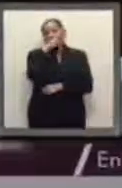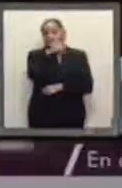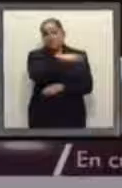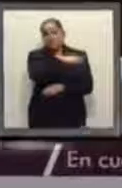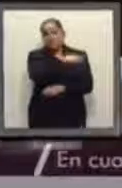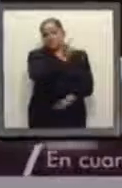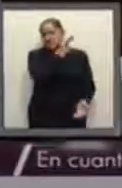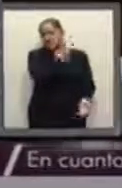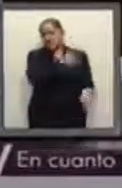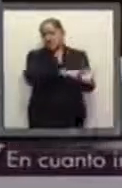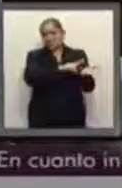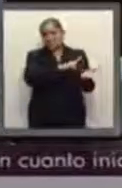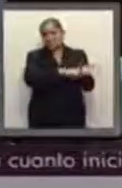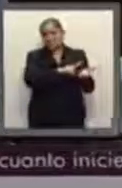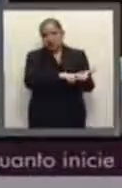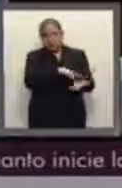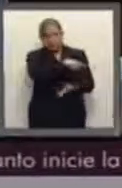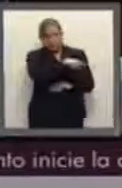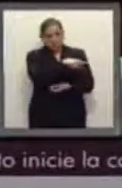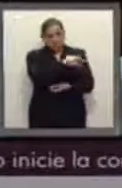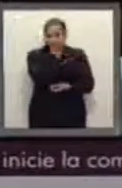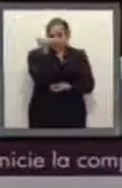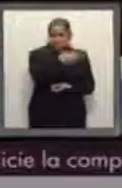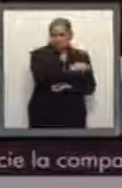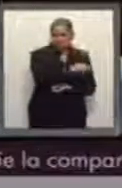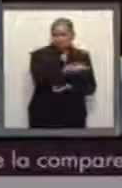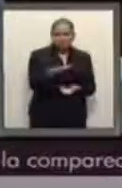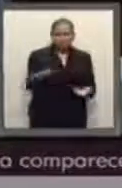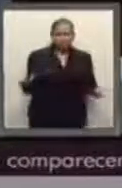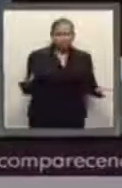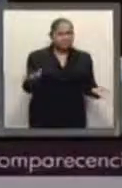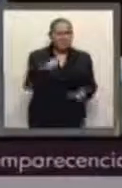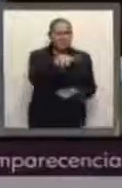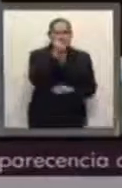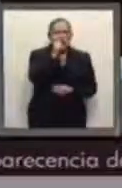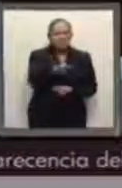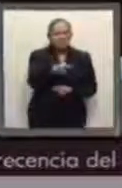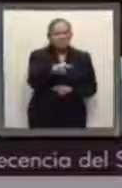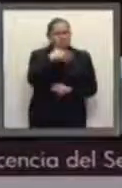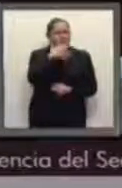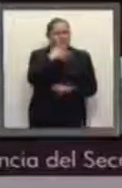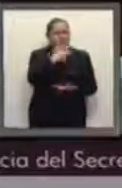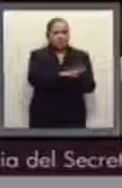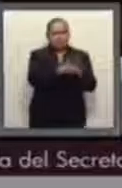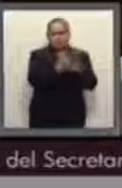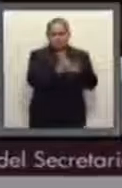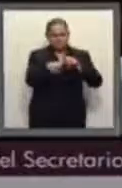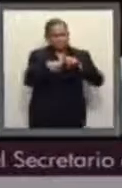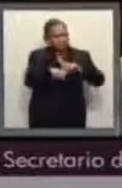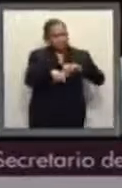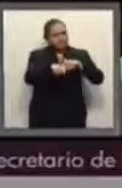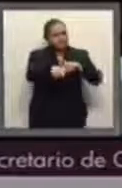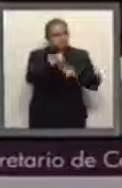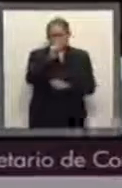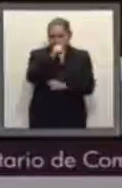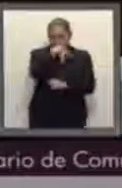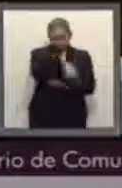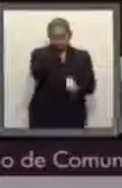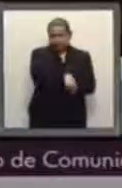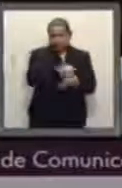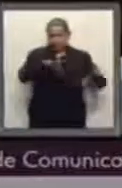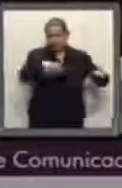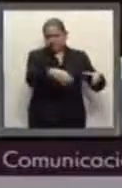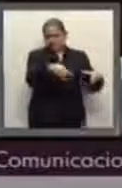mexicanas. Esto sería otro ejemplo más de la corrupción existente en esta Cámara, que le da espaldarazo